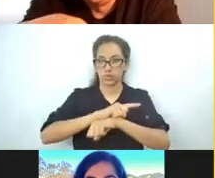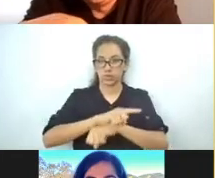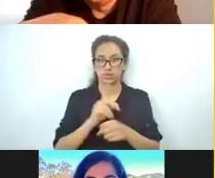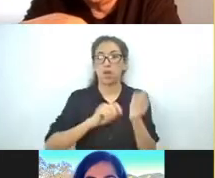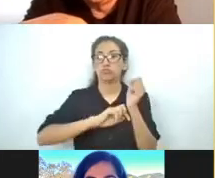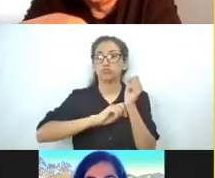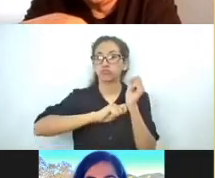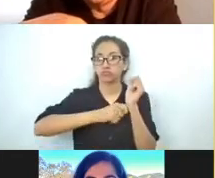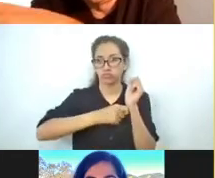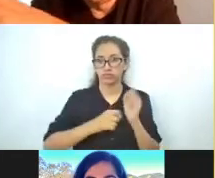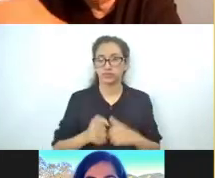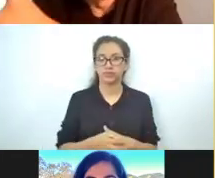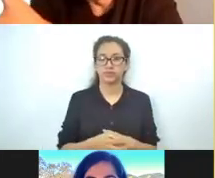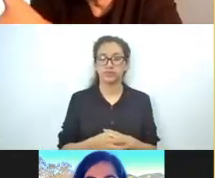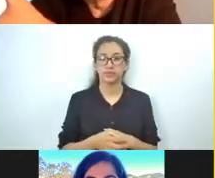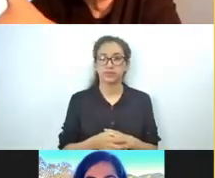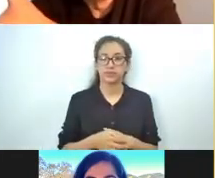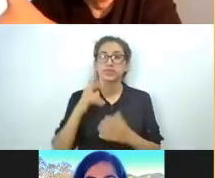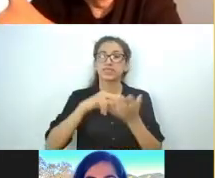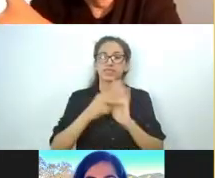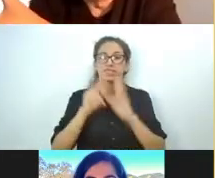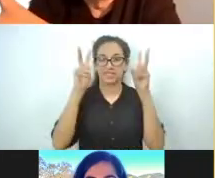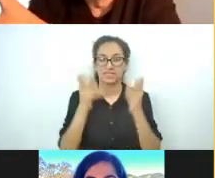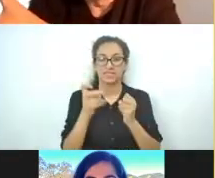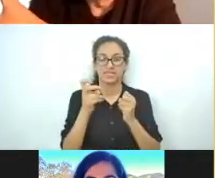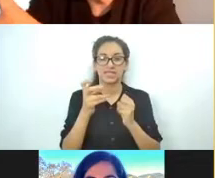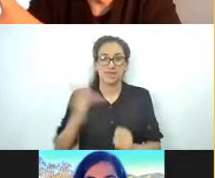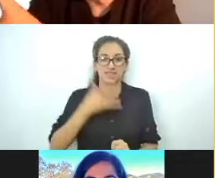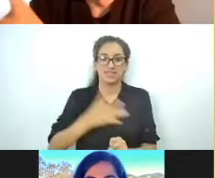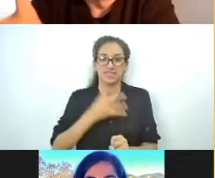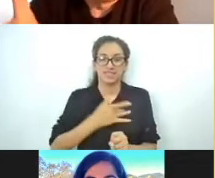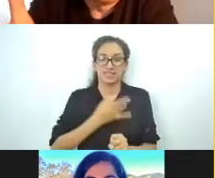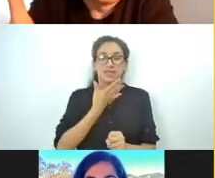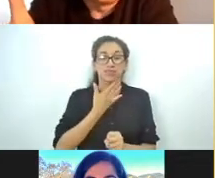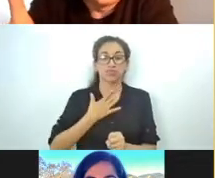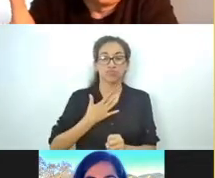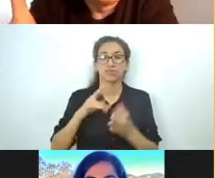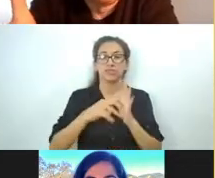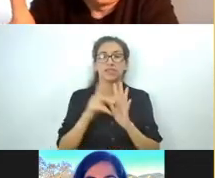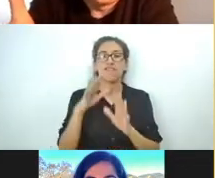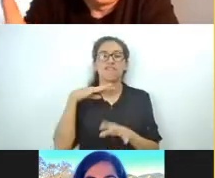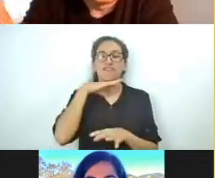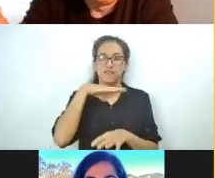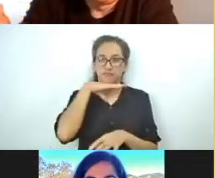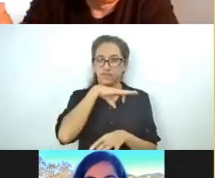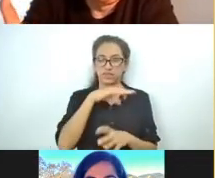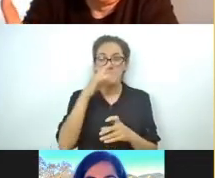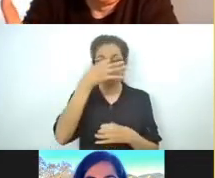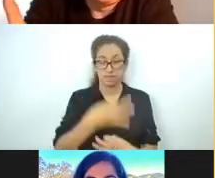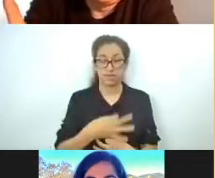Entonces, el tema del orgasmo da unos valores totalmente falseados para la